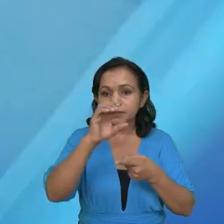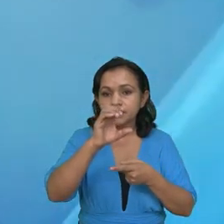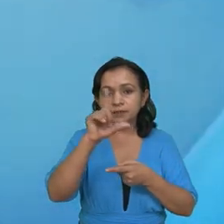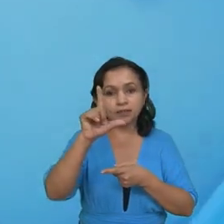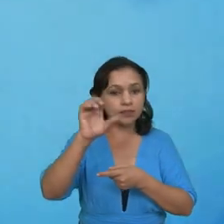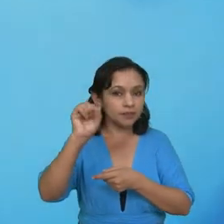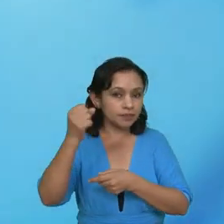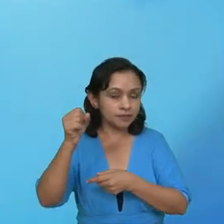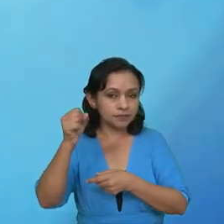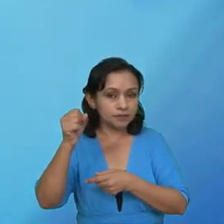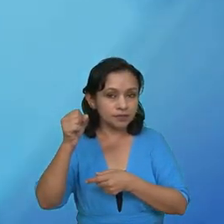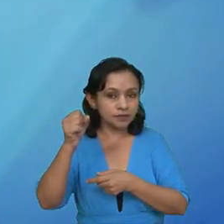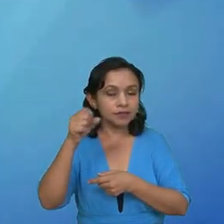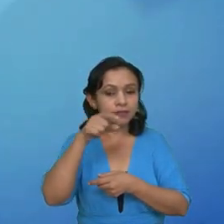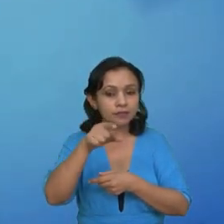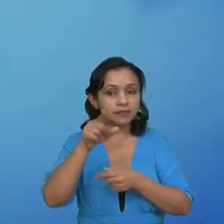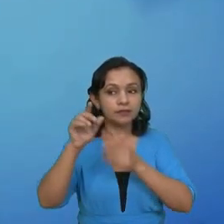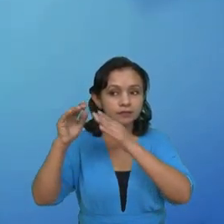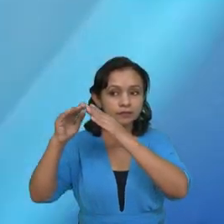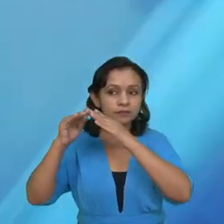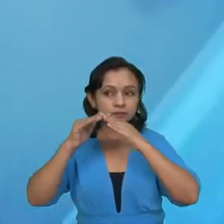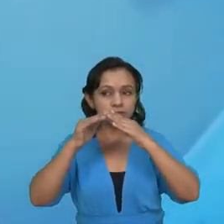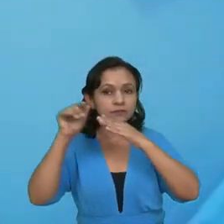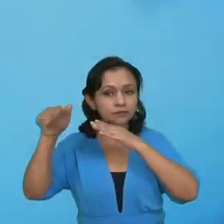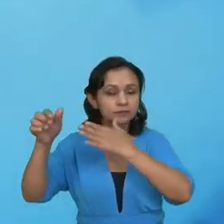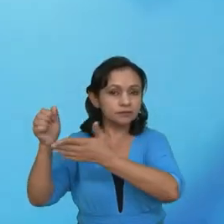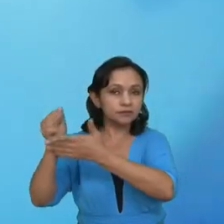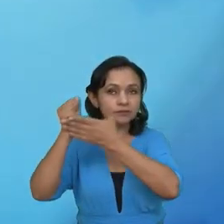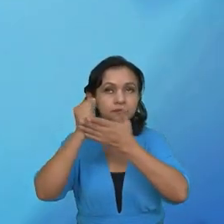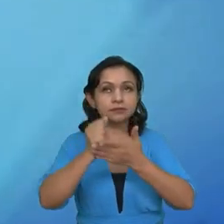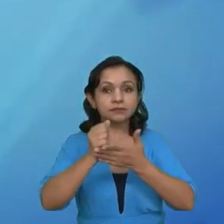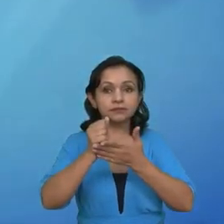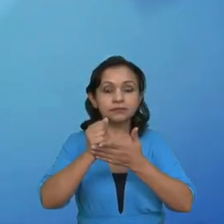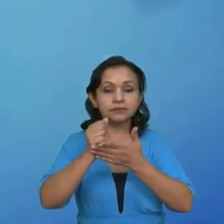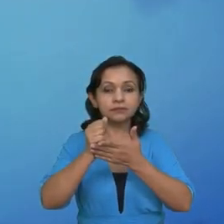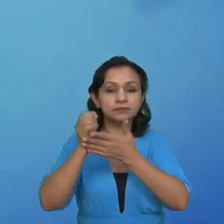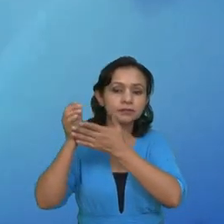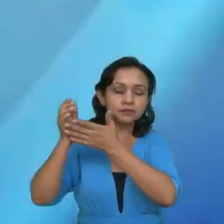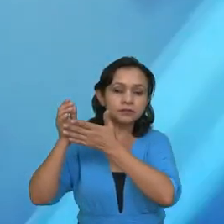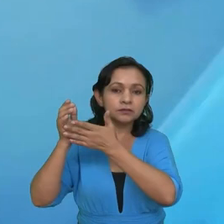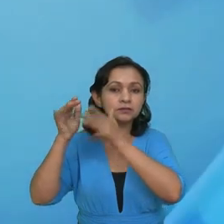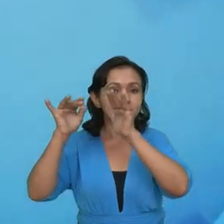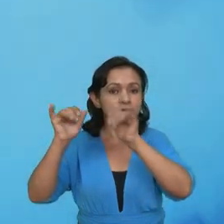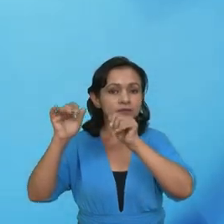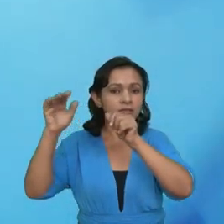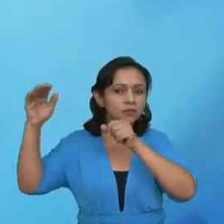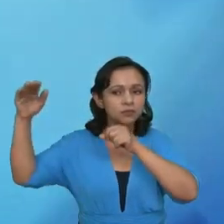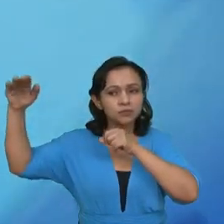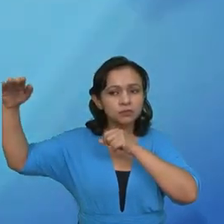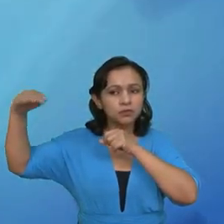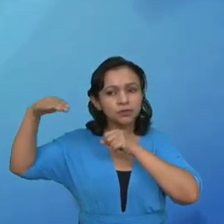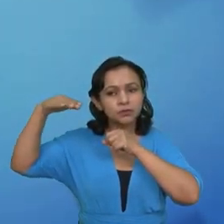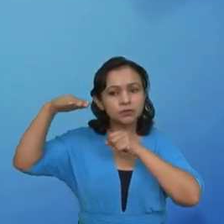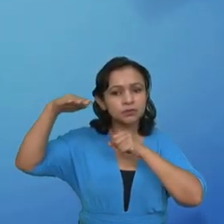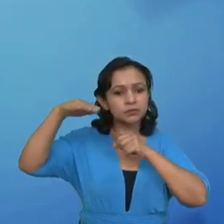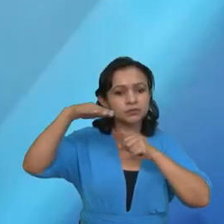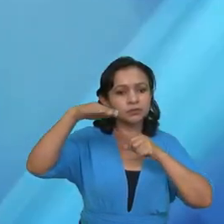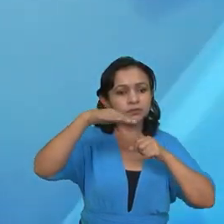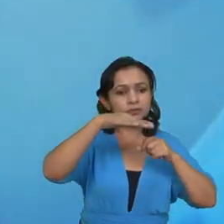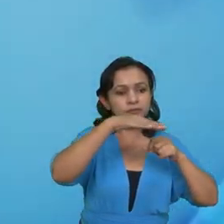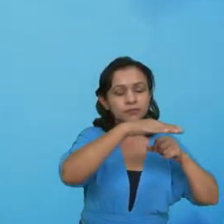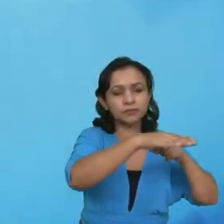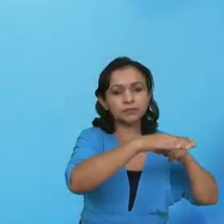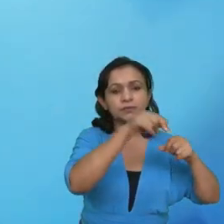de esa comunidad está viajando y entiendo que ya se hizo la explotación está